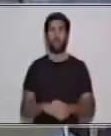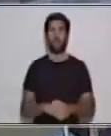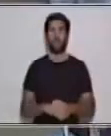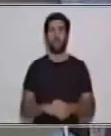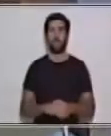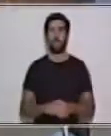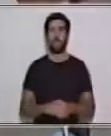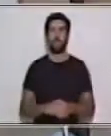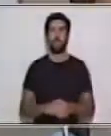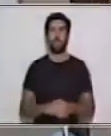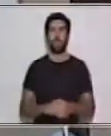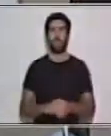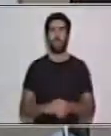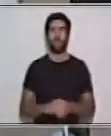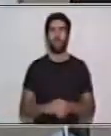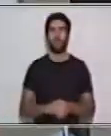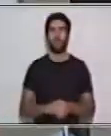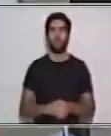y